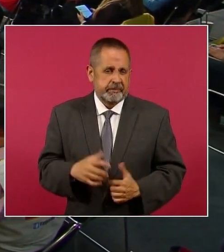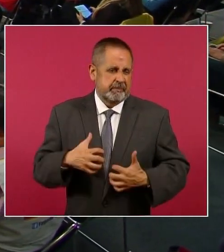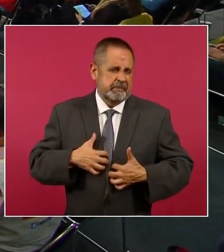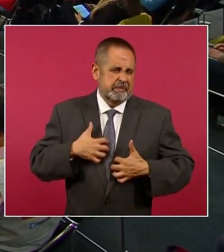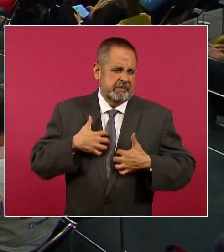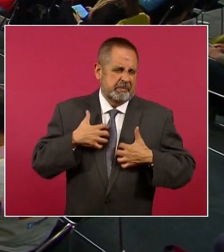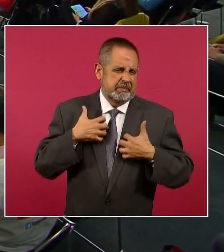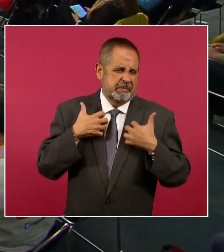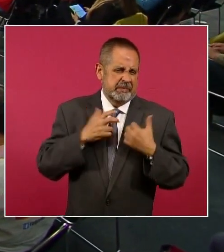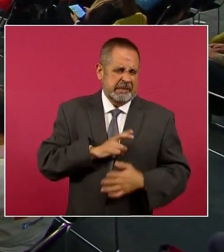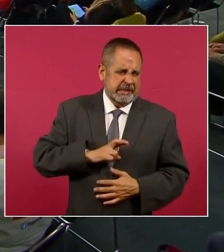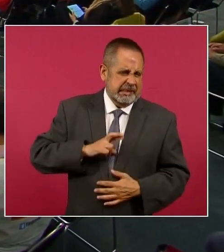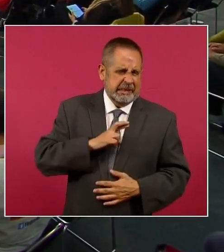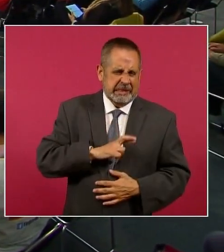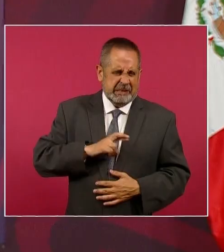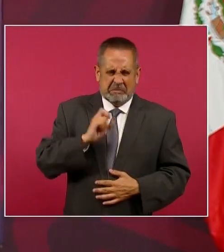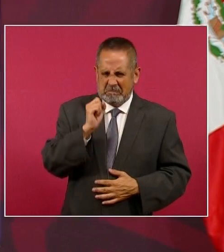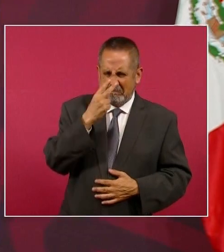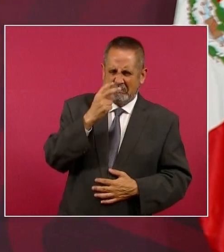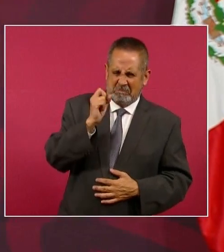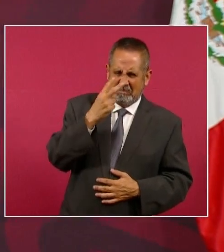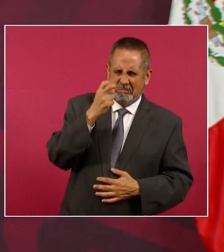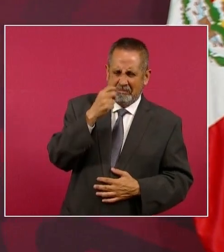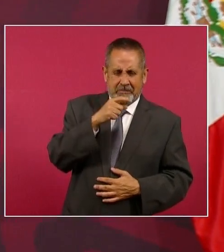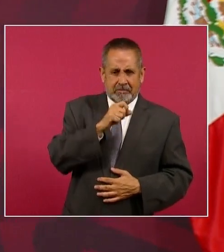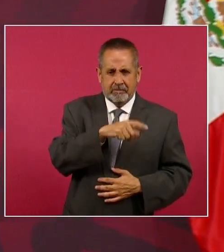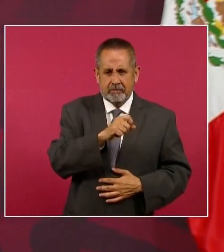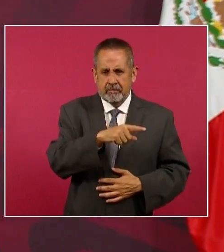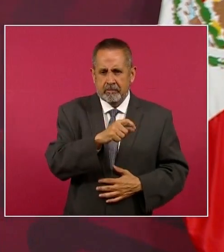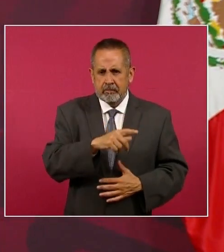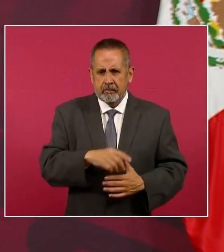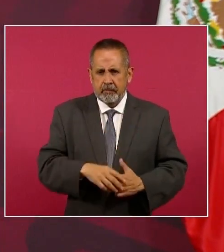coléricos, enojones,